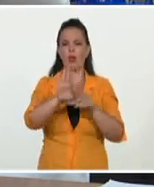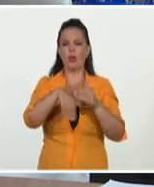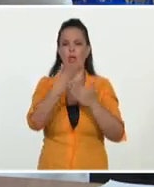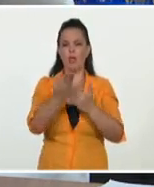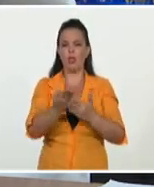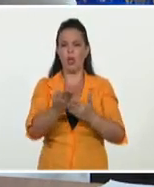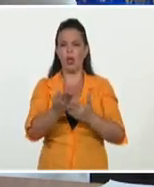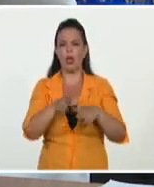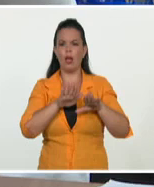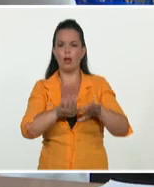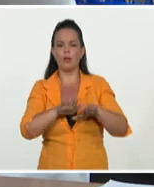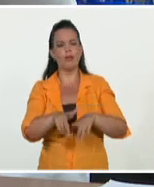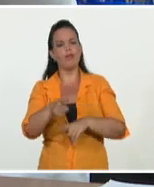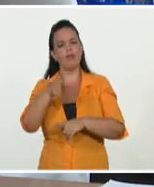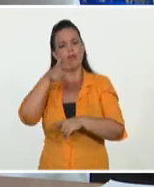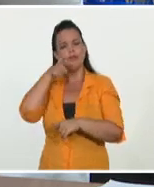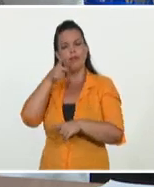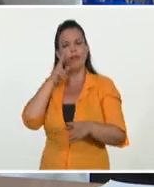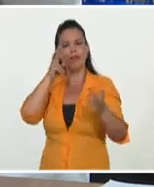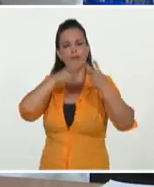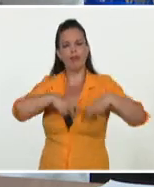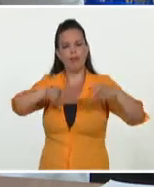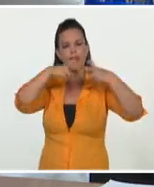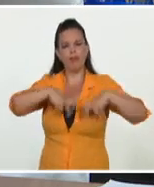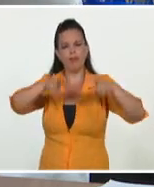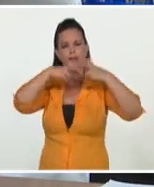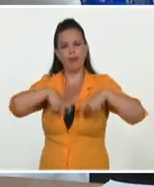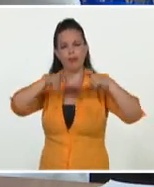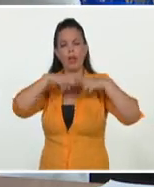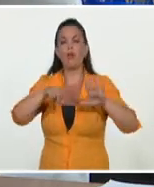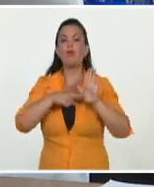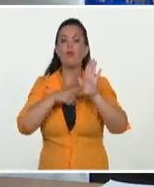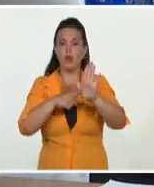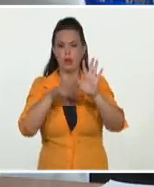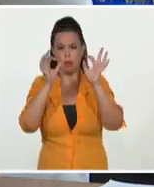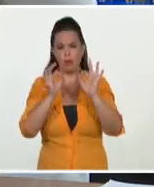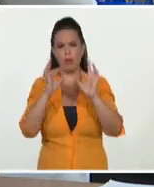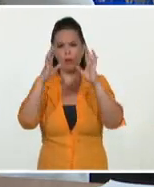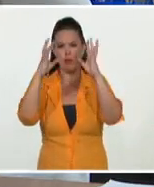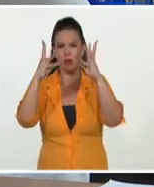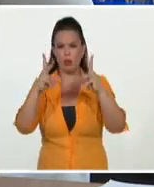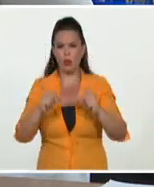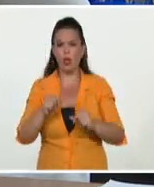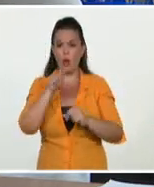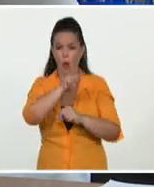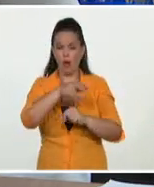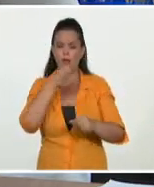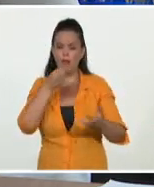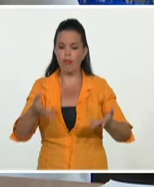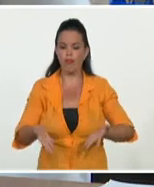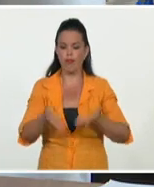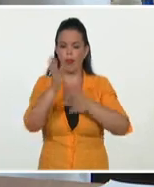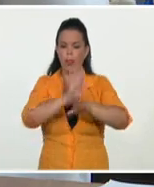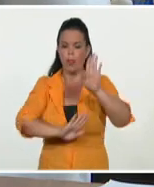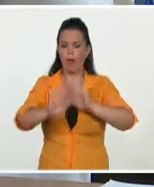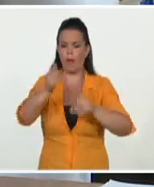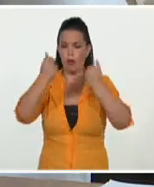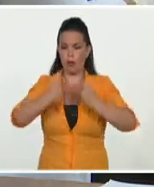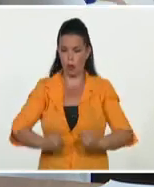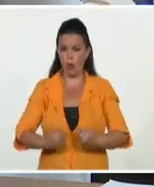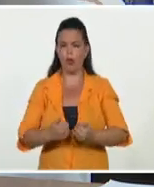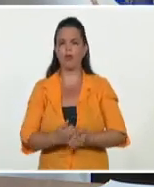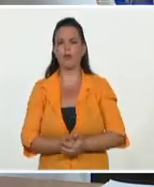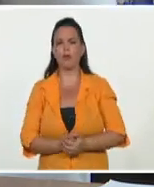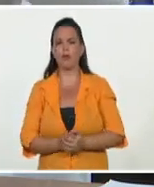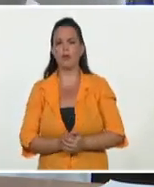que era capaz de producir niveles protectores de anticuerpos, lo que se alcanzó y que permitió entonces abrir la